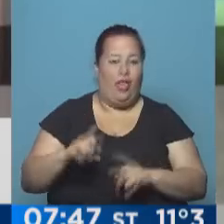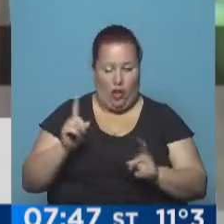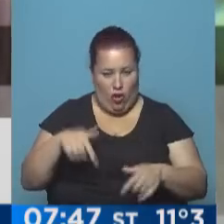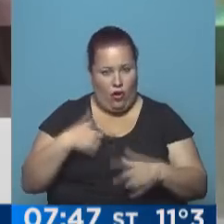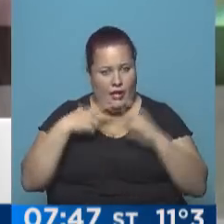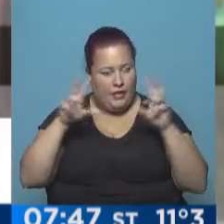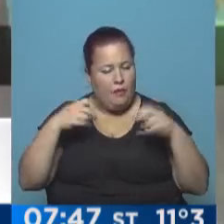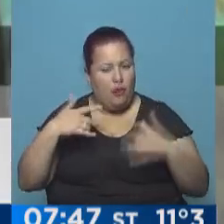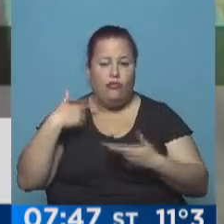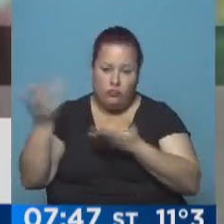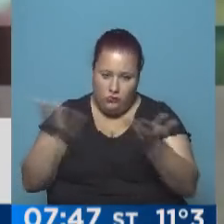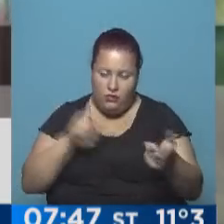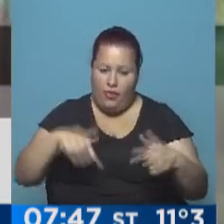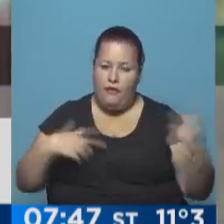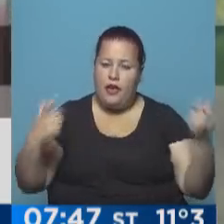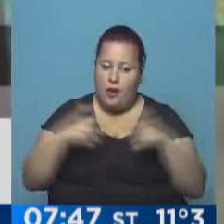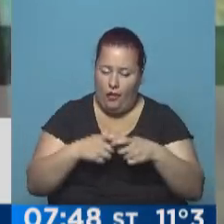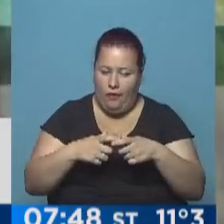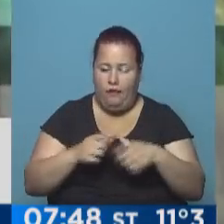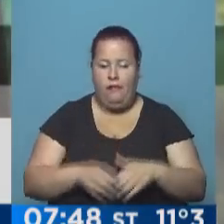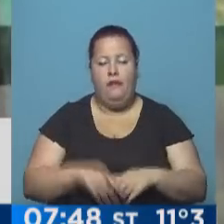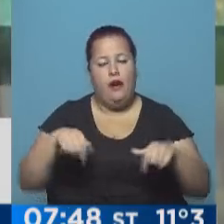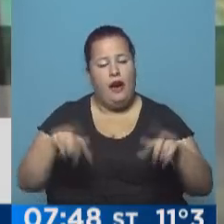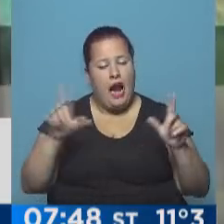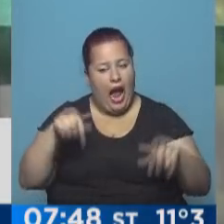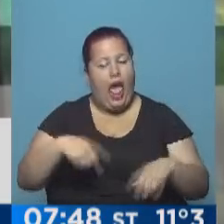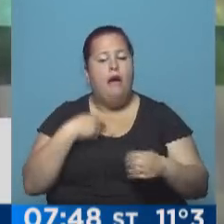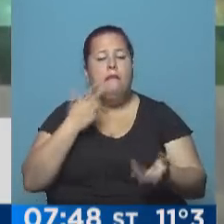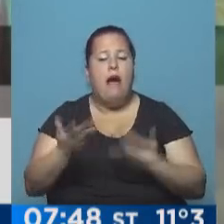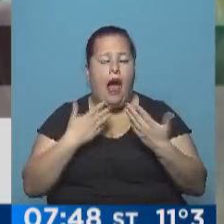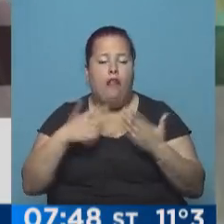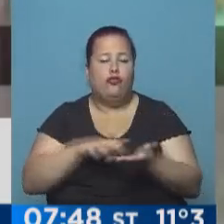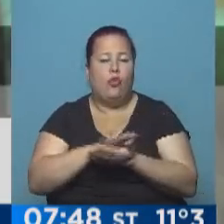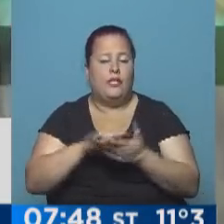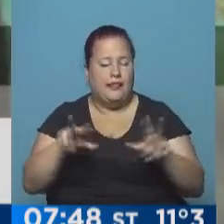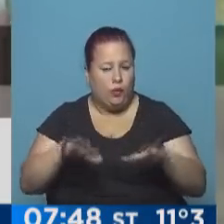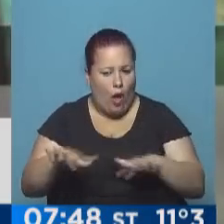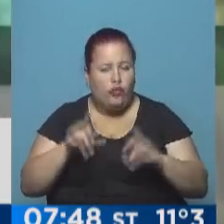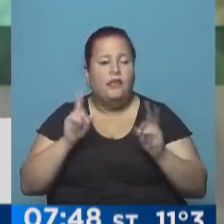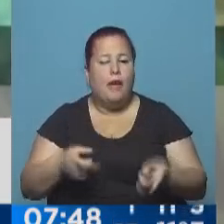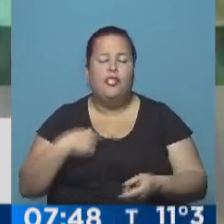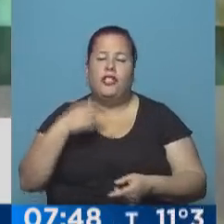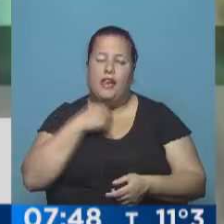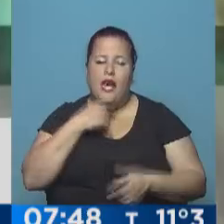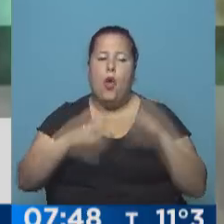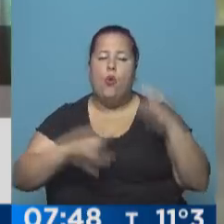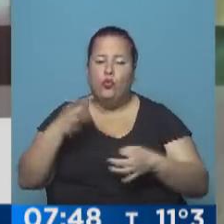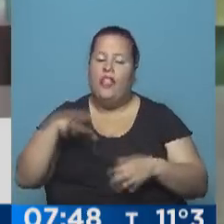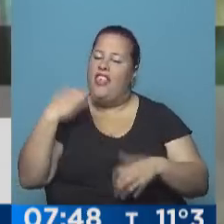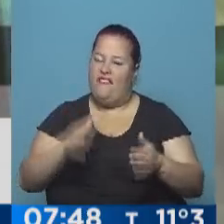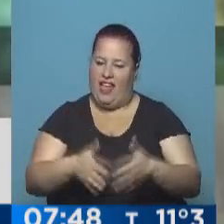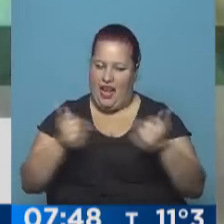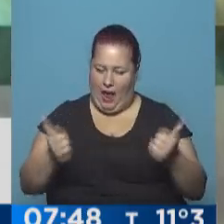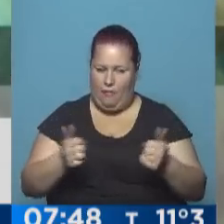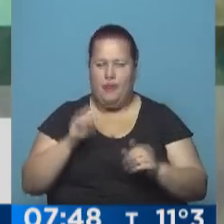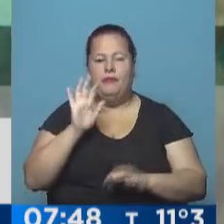este tema. Yo los invito a acercarse a la justicia penal para dilucidar esta situación, pero además pretendo que la justicia lo haga